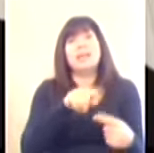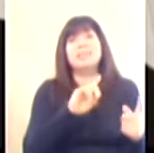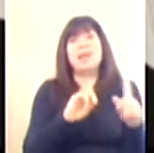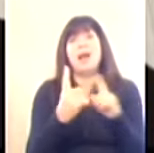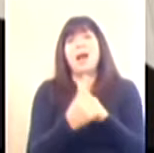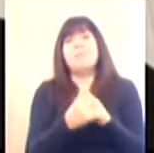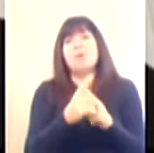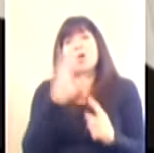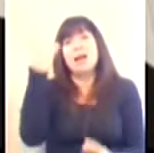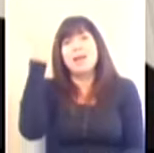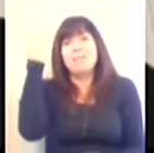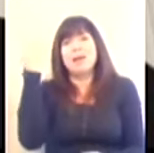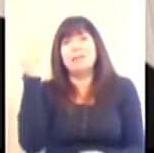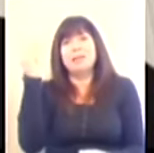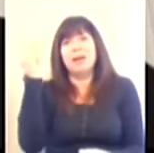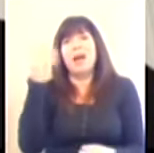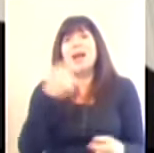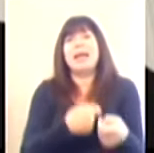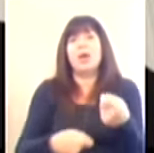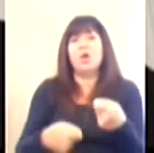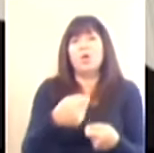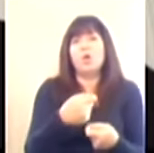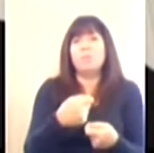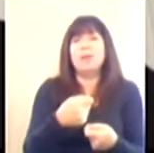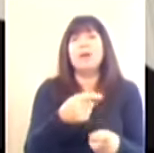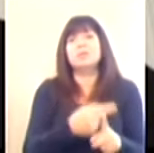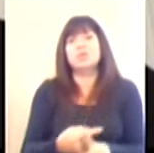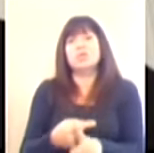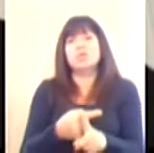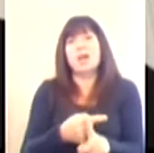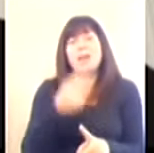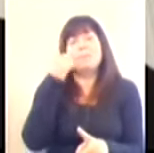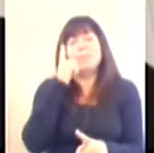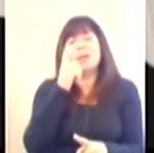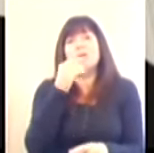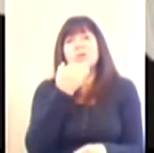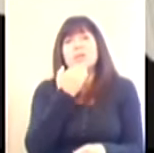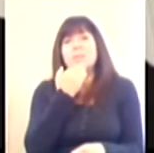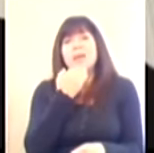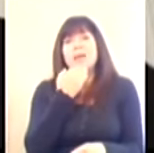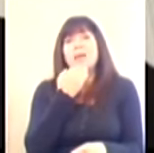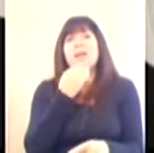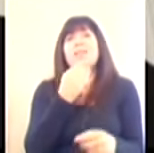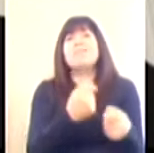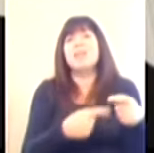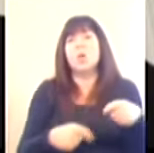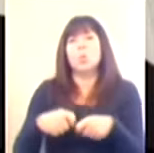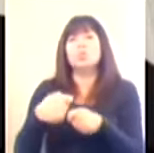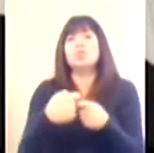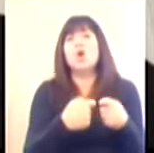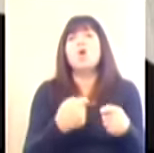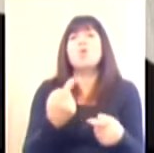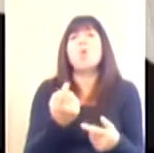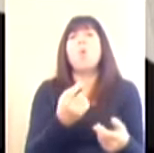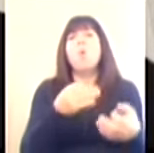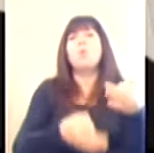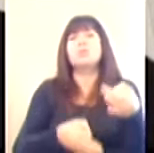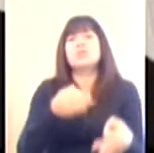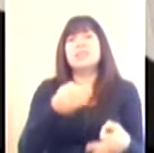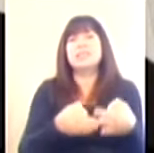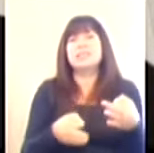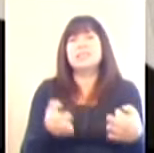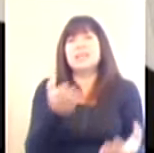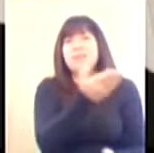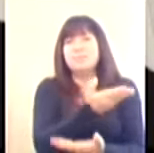es una discusión ambiental, económica, social, pero también es una discusión de justicia intergeneracional entre nosotros y las